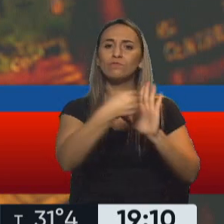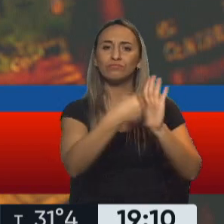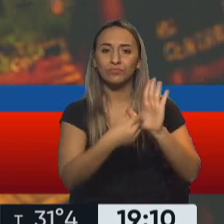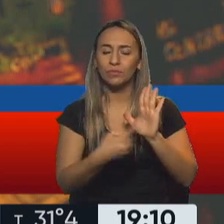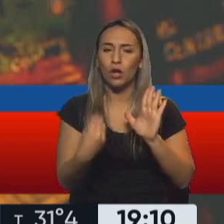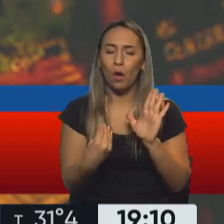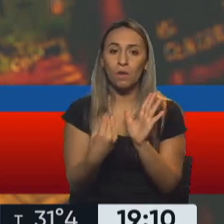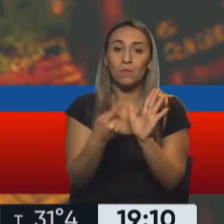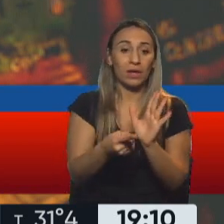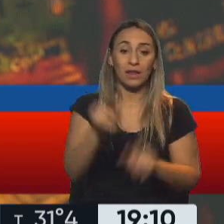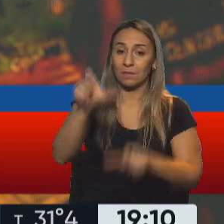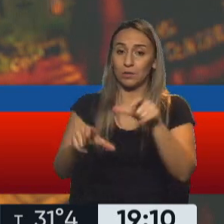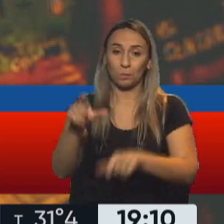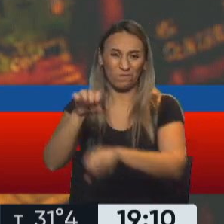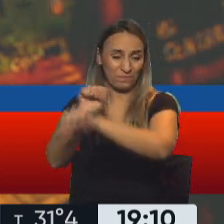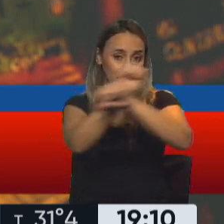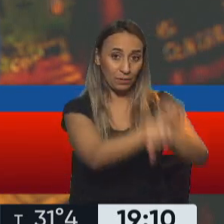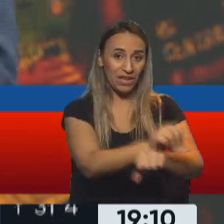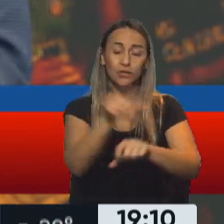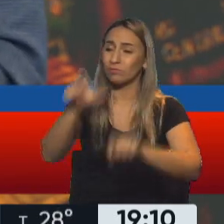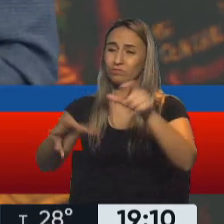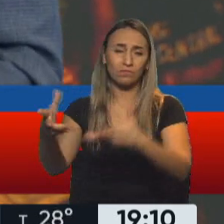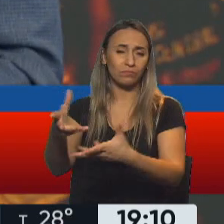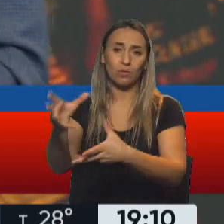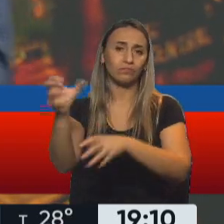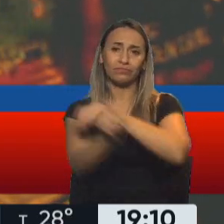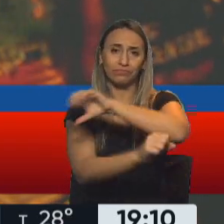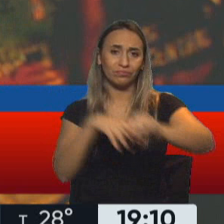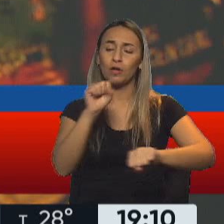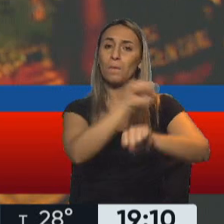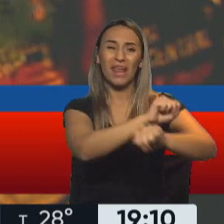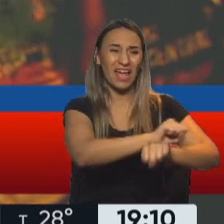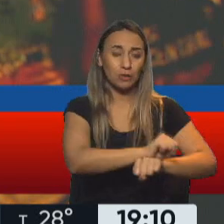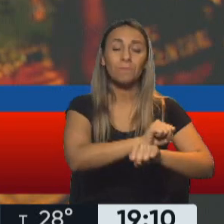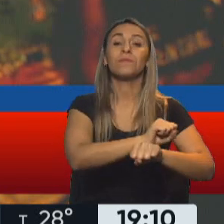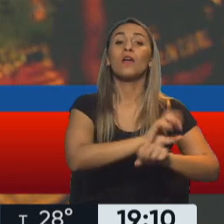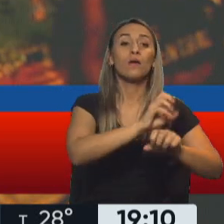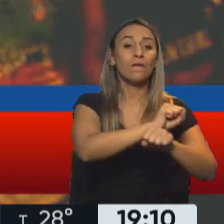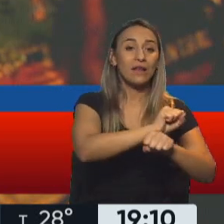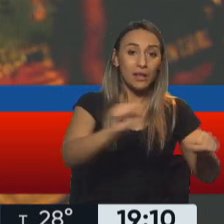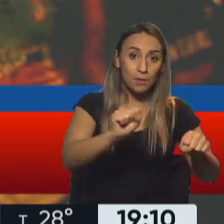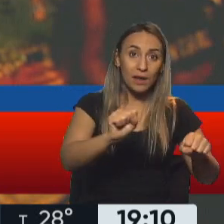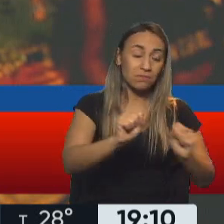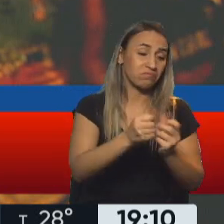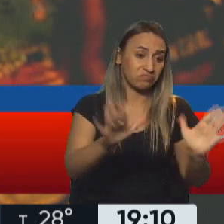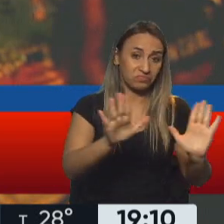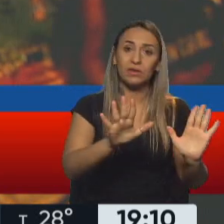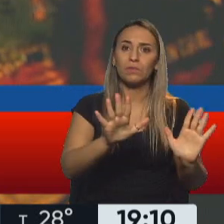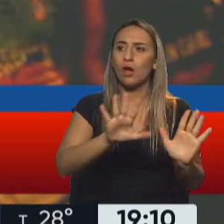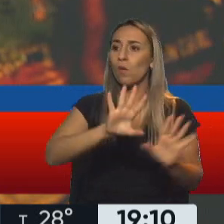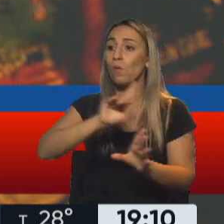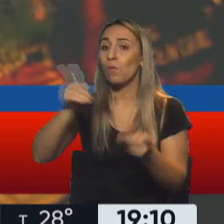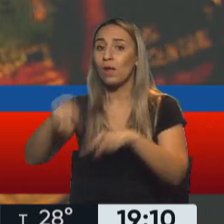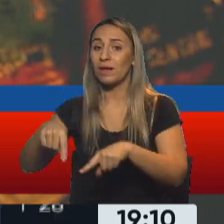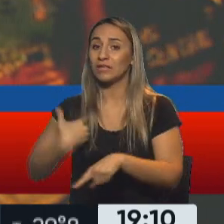cómo no se reinsertan aquellos que salen. Y rápidamente lo que quedó fue que Néstor había dicho que no tenía un trabajo